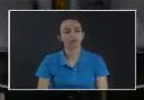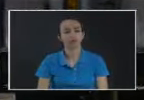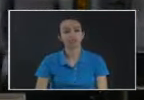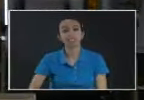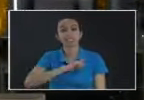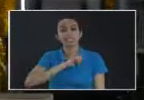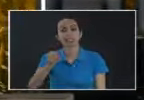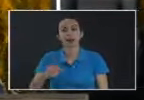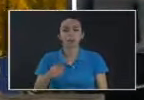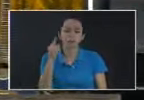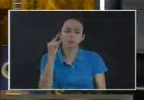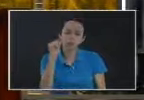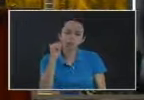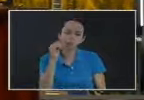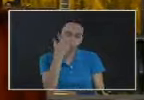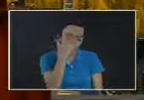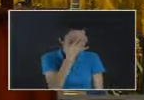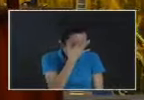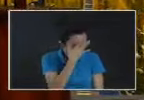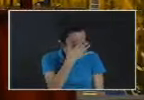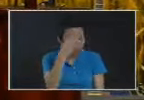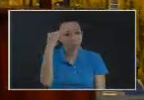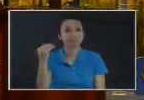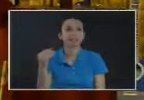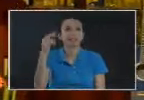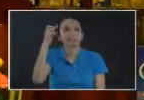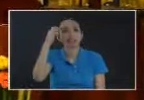Y estaba un poco apenado porque dije, oye, por si mi esposa se arrepintió.